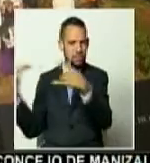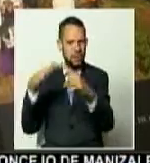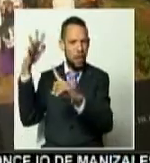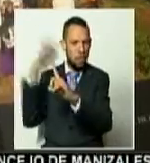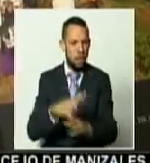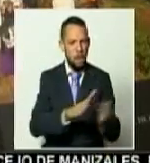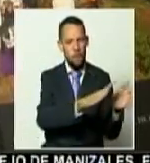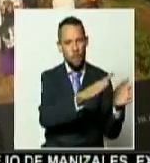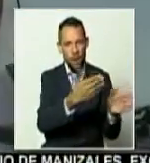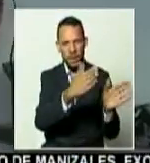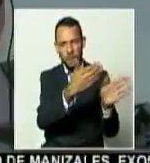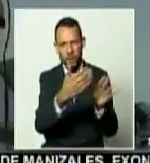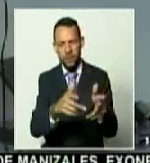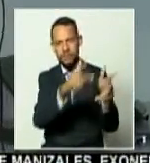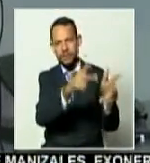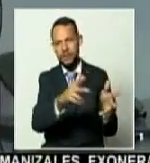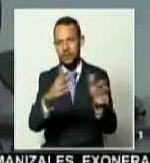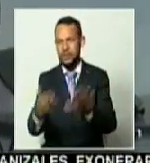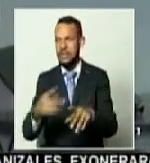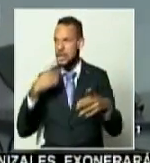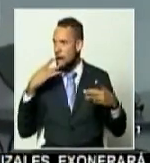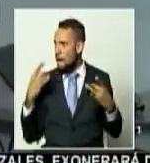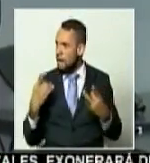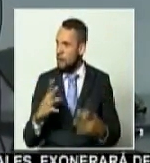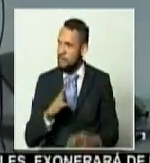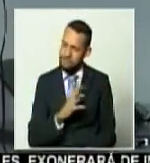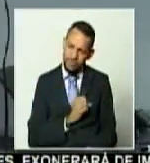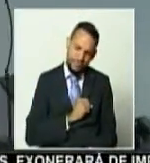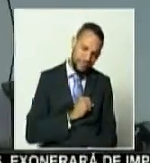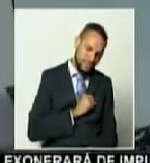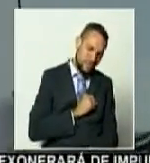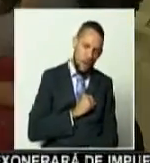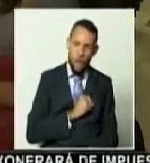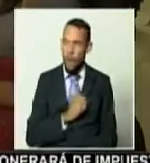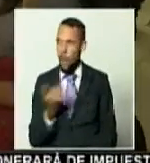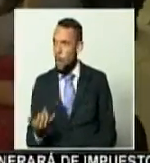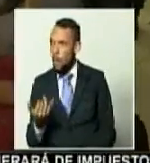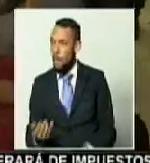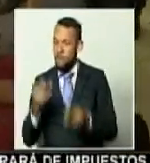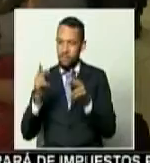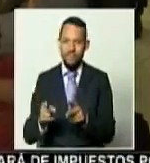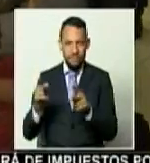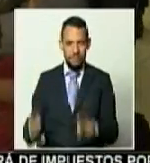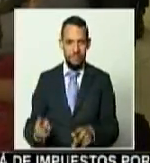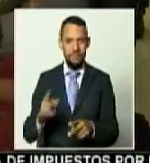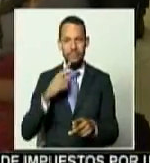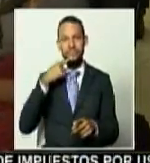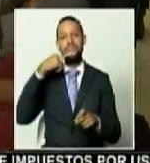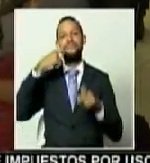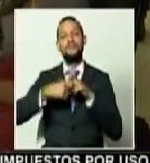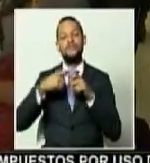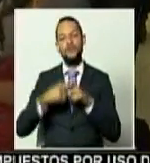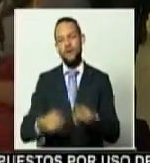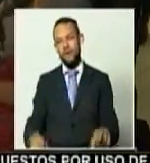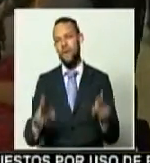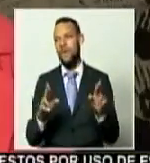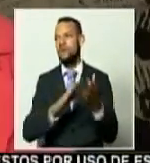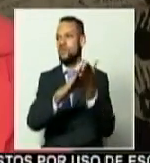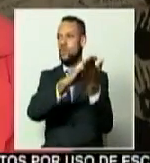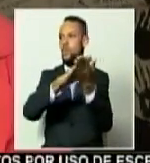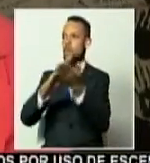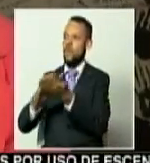de Colombia han dejado mucha muerte y dolor. Hoy muchos hogares que perdieron a sus familias esperan que haya